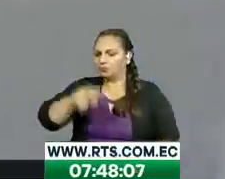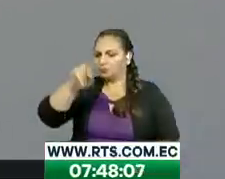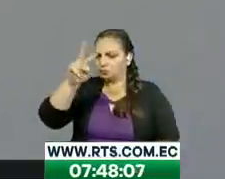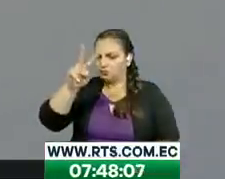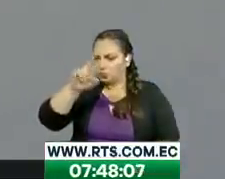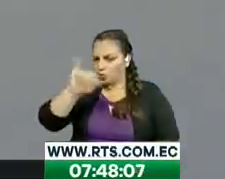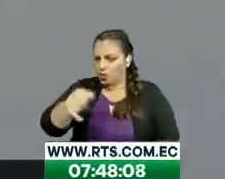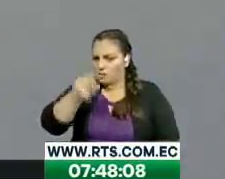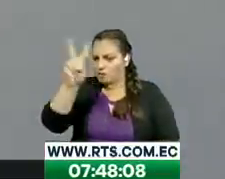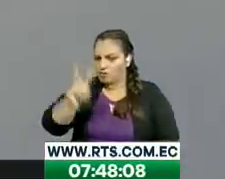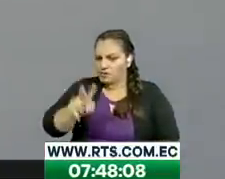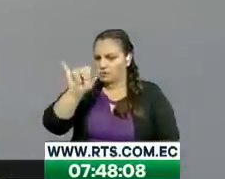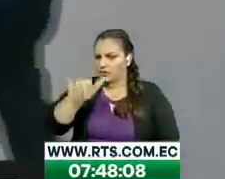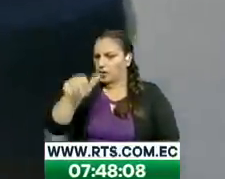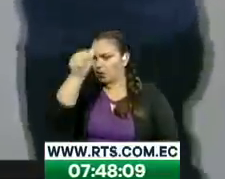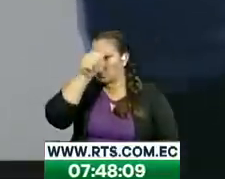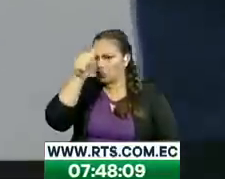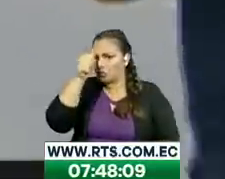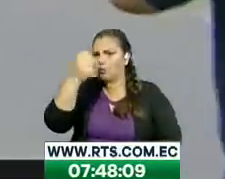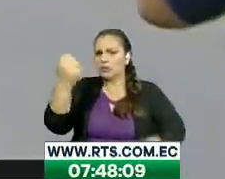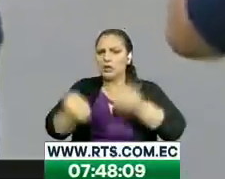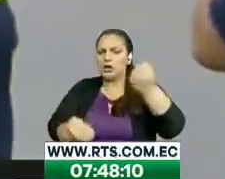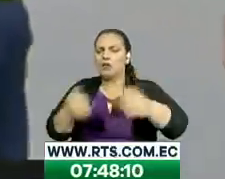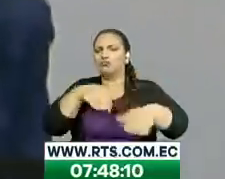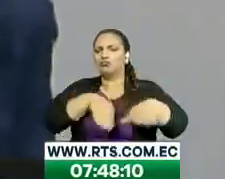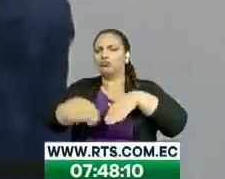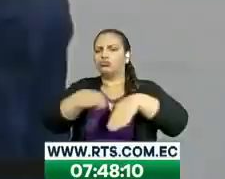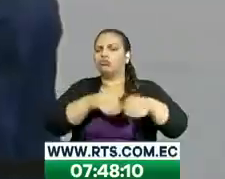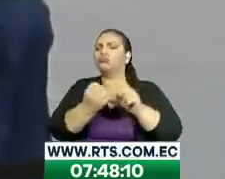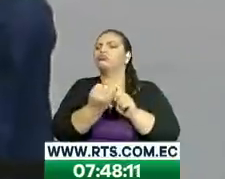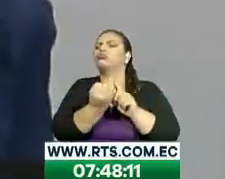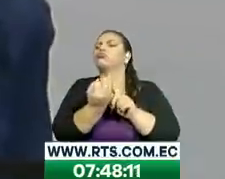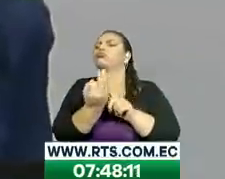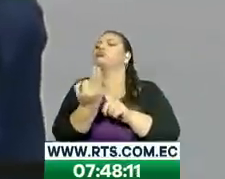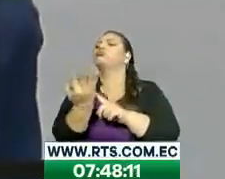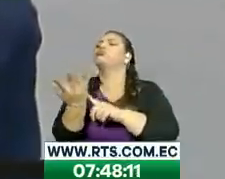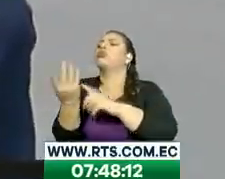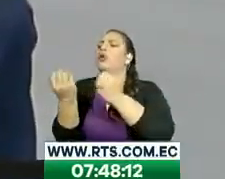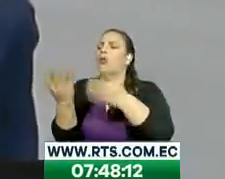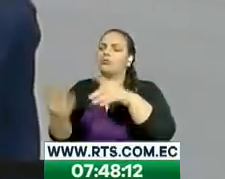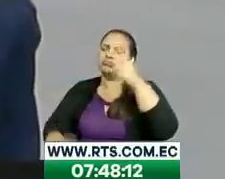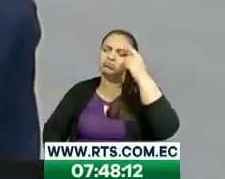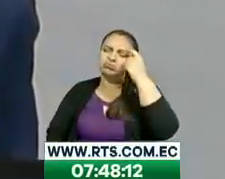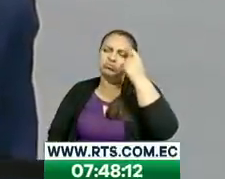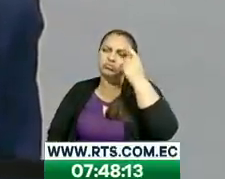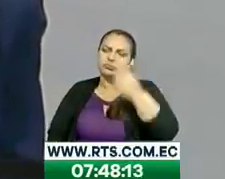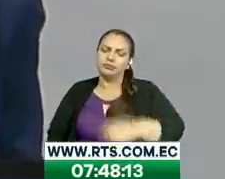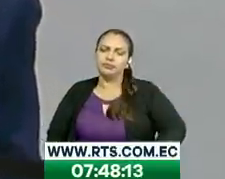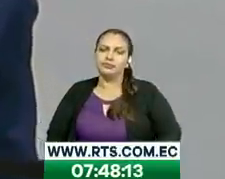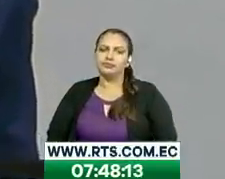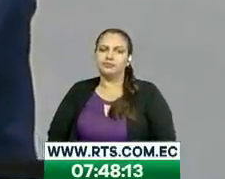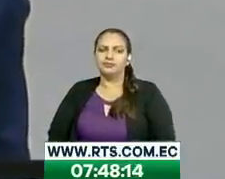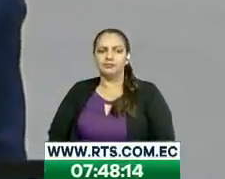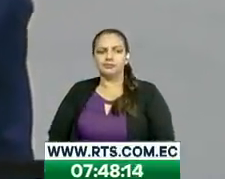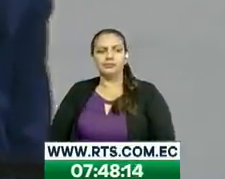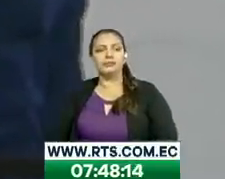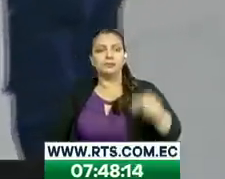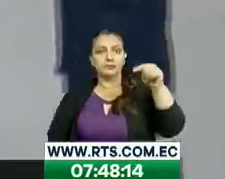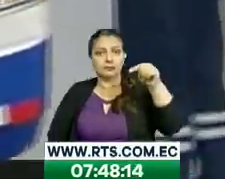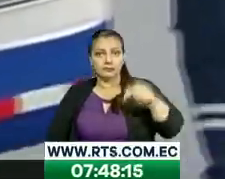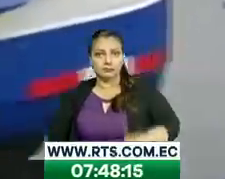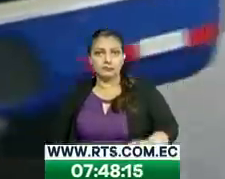desde la ciudad de guayaquil y que incluso ingresarán hasta la urbe principal de en este en esta en esta vida hay un movimiento